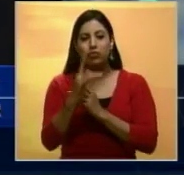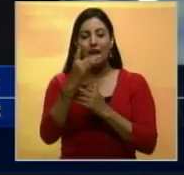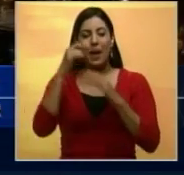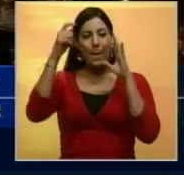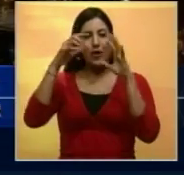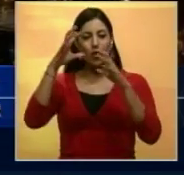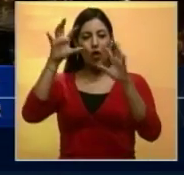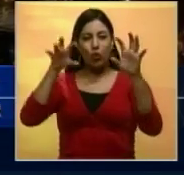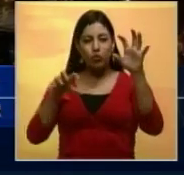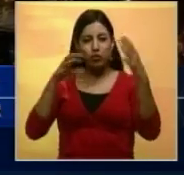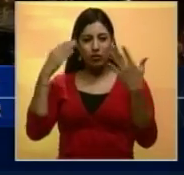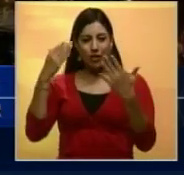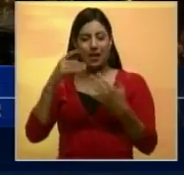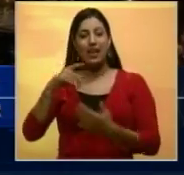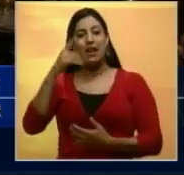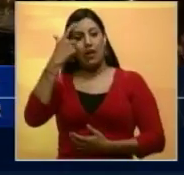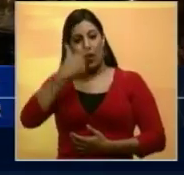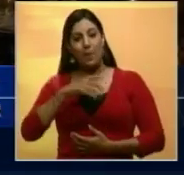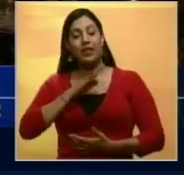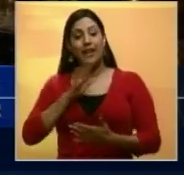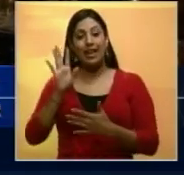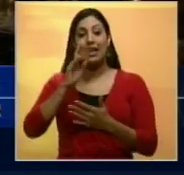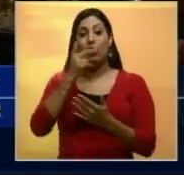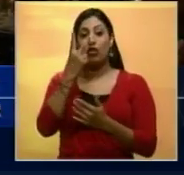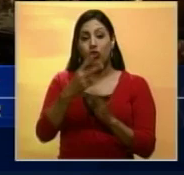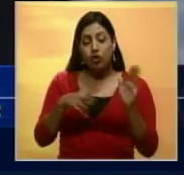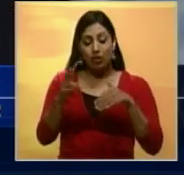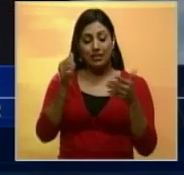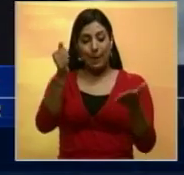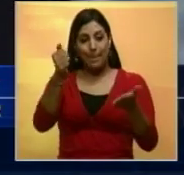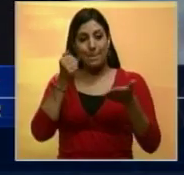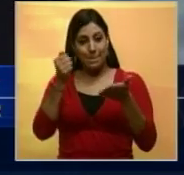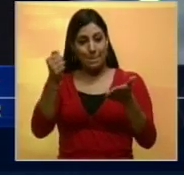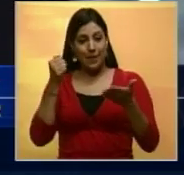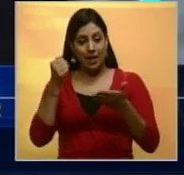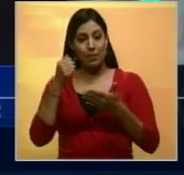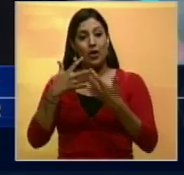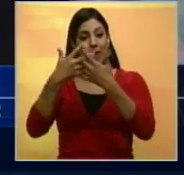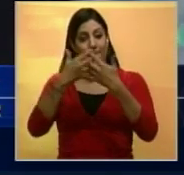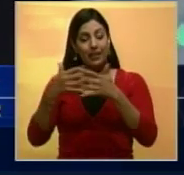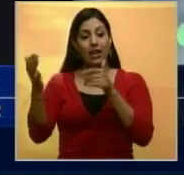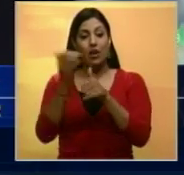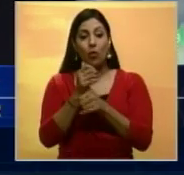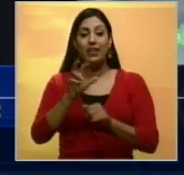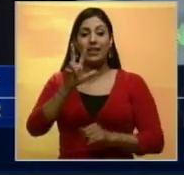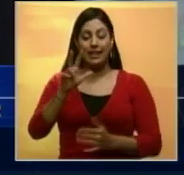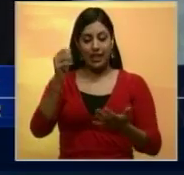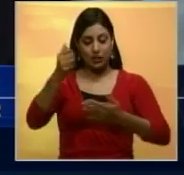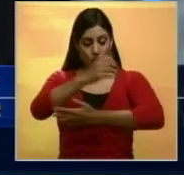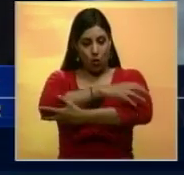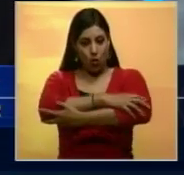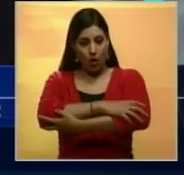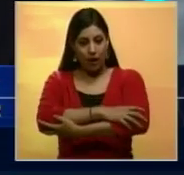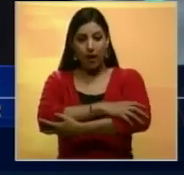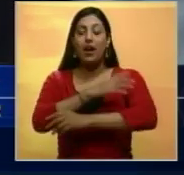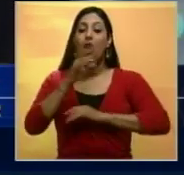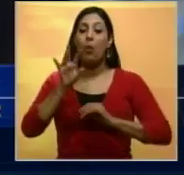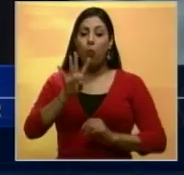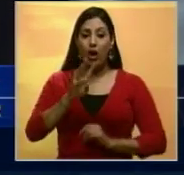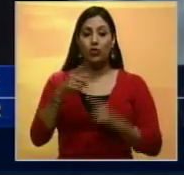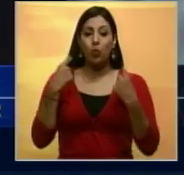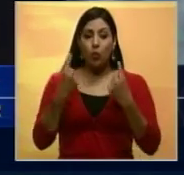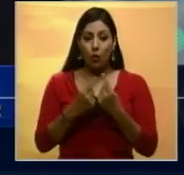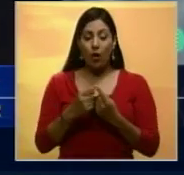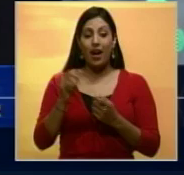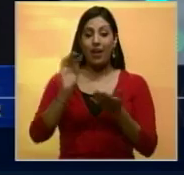el alabado filme de Iñárritu, que optaba a 12 premios de la Academia de Hollywood y logró 3 estatuillas. Con 4